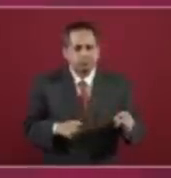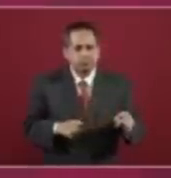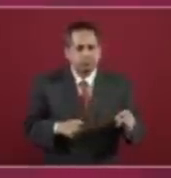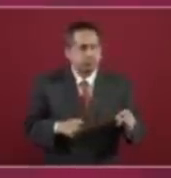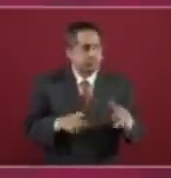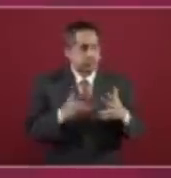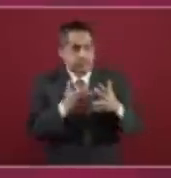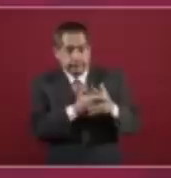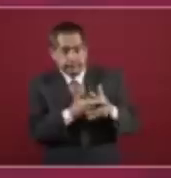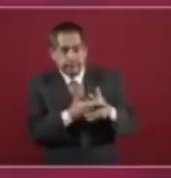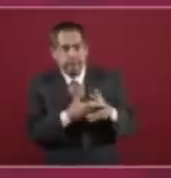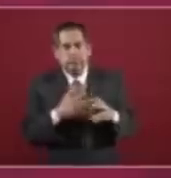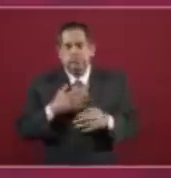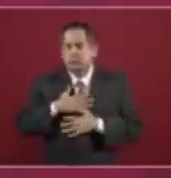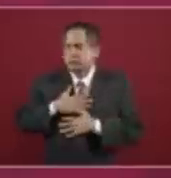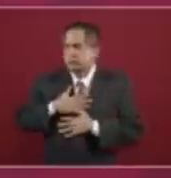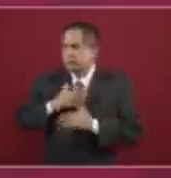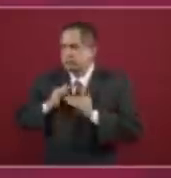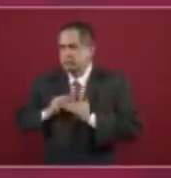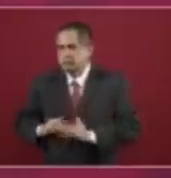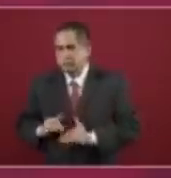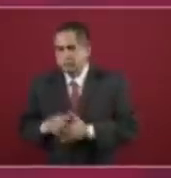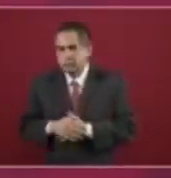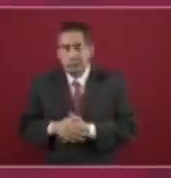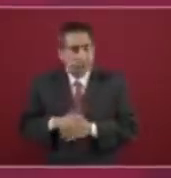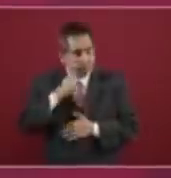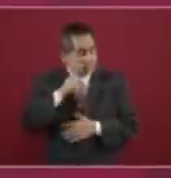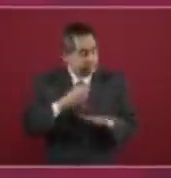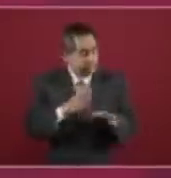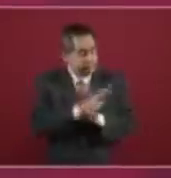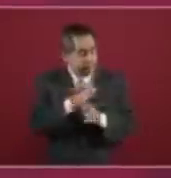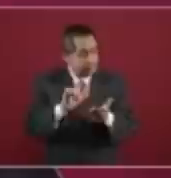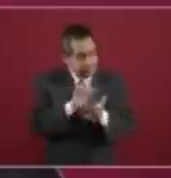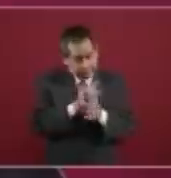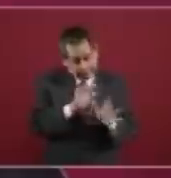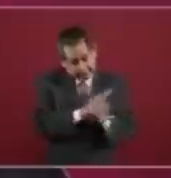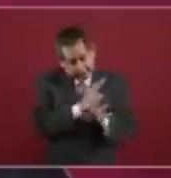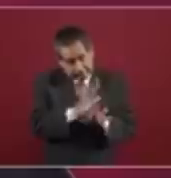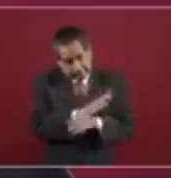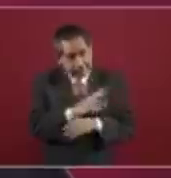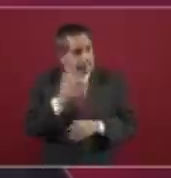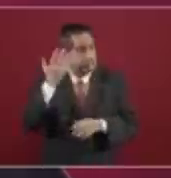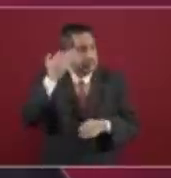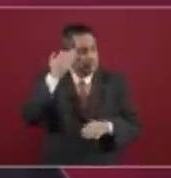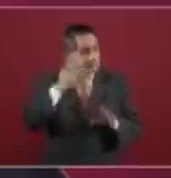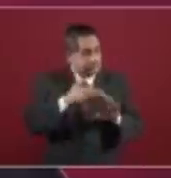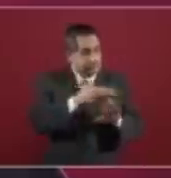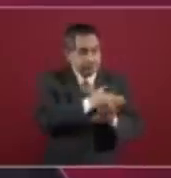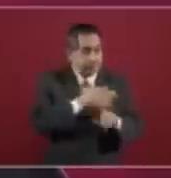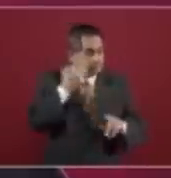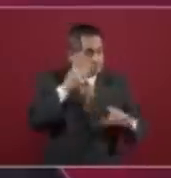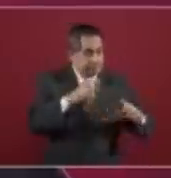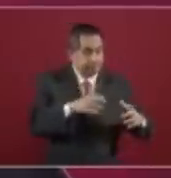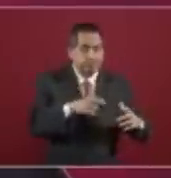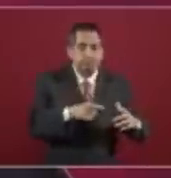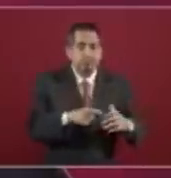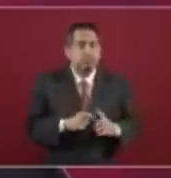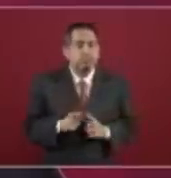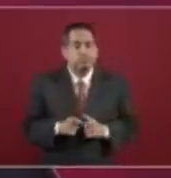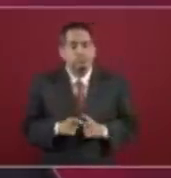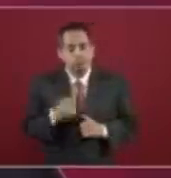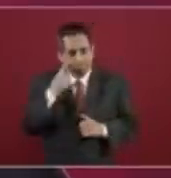receso, todas las reformas que hicieron en el periodo neoliberal, ¿sí?,